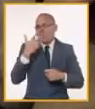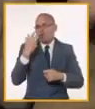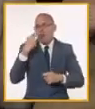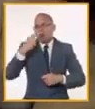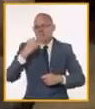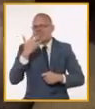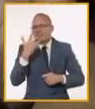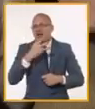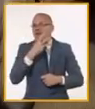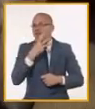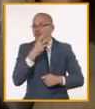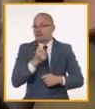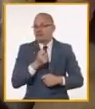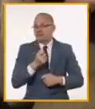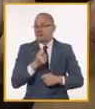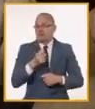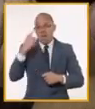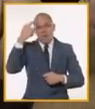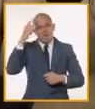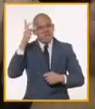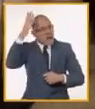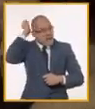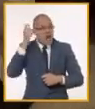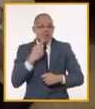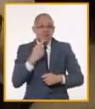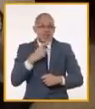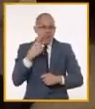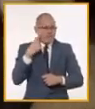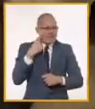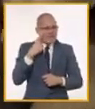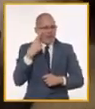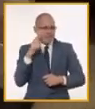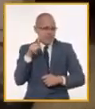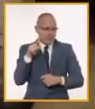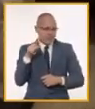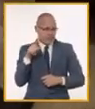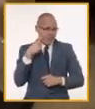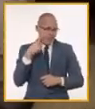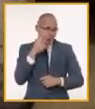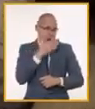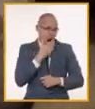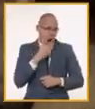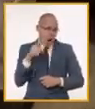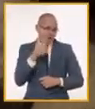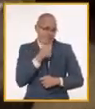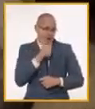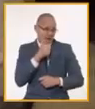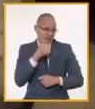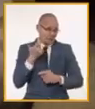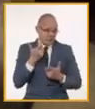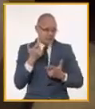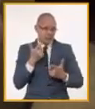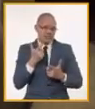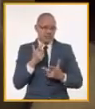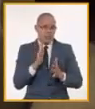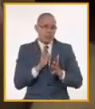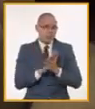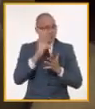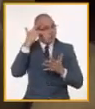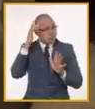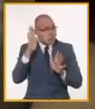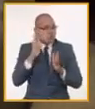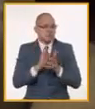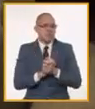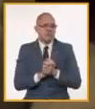Bueno, me imagino que Raúl habrá dicho también, oye, dame a fulano, dame a mengano, siempre pedía, pero yo creo que la columna, en